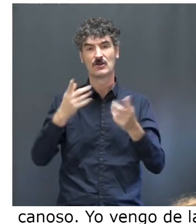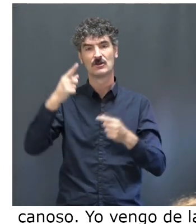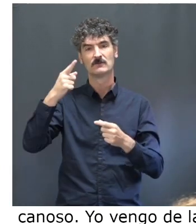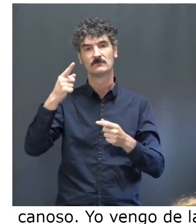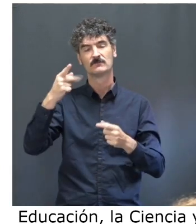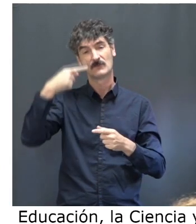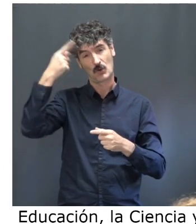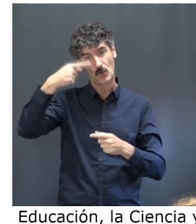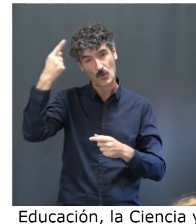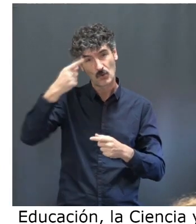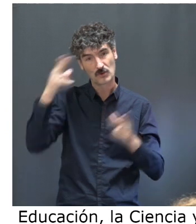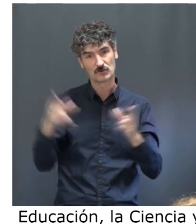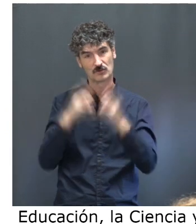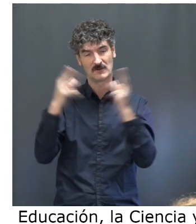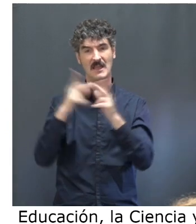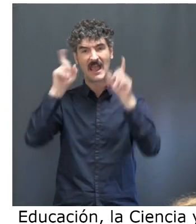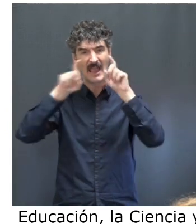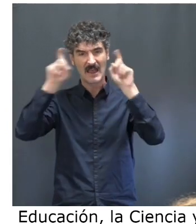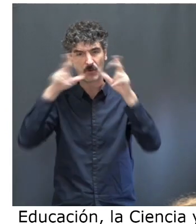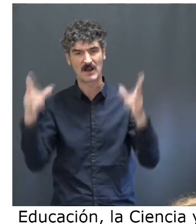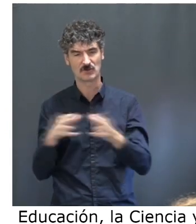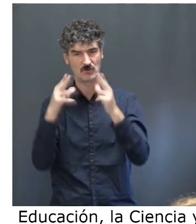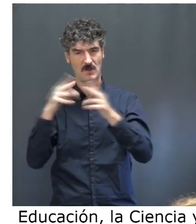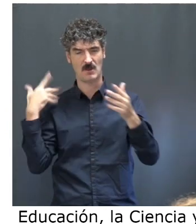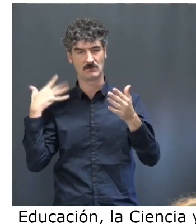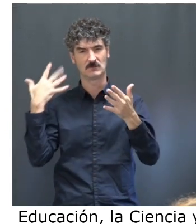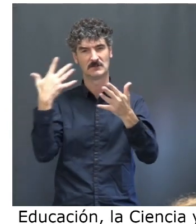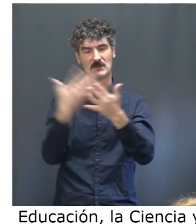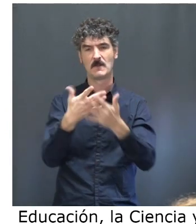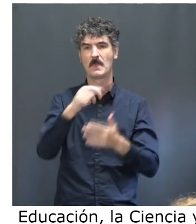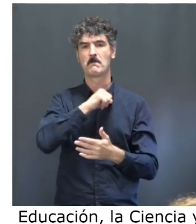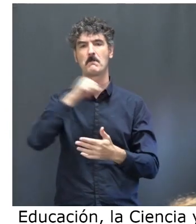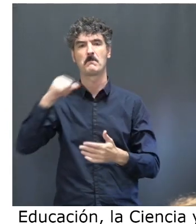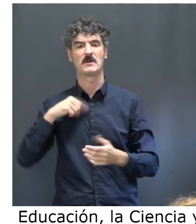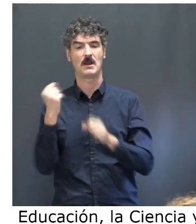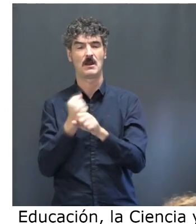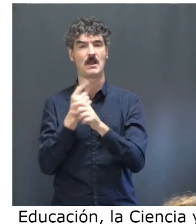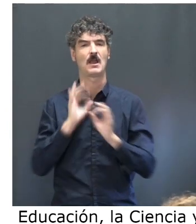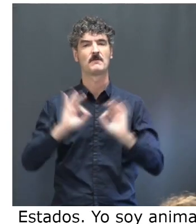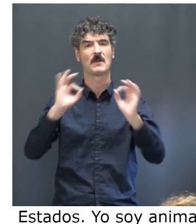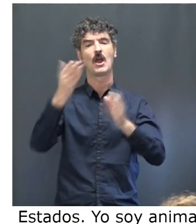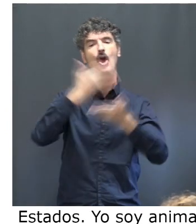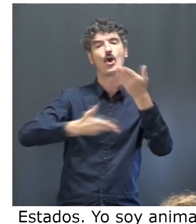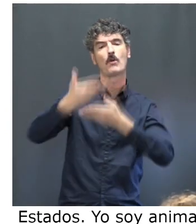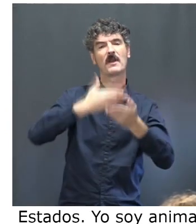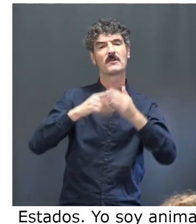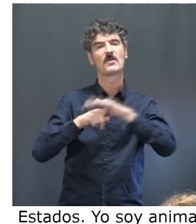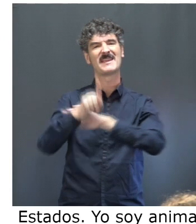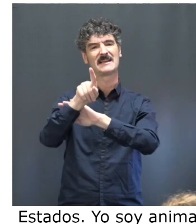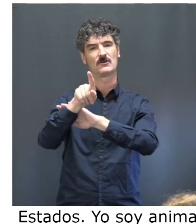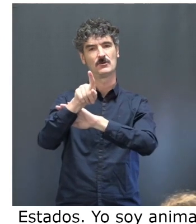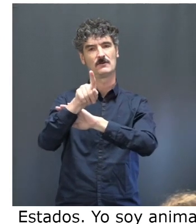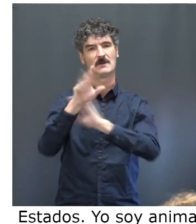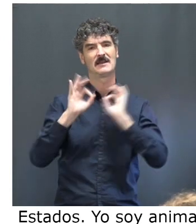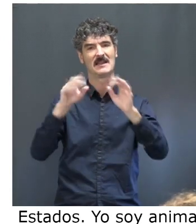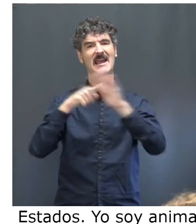sociocultural, educadora social, y luego, bueno, por trayectoria personal y laboral me especialicé en cooperación para el desarrollo,